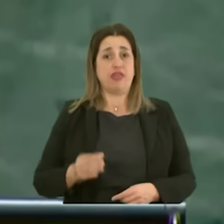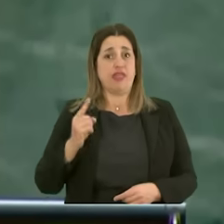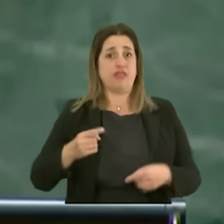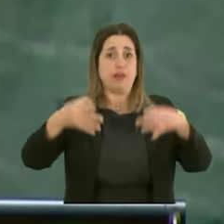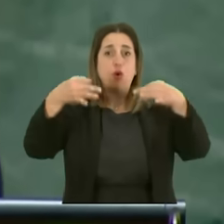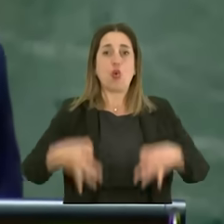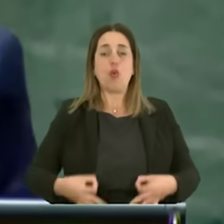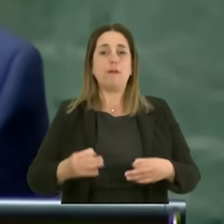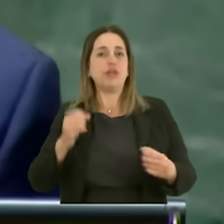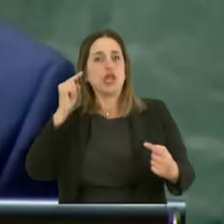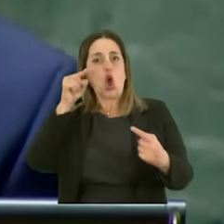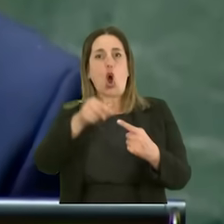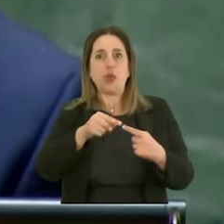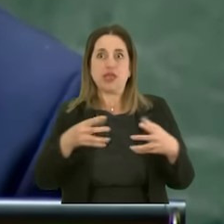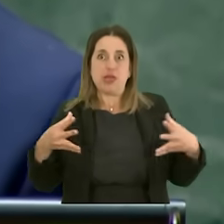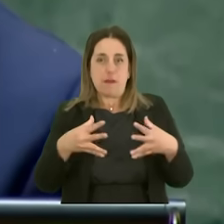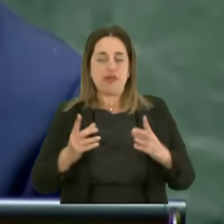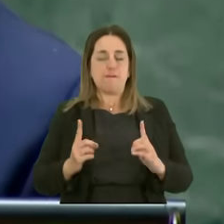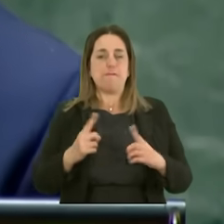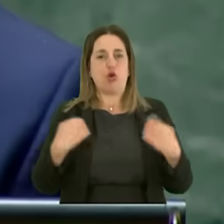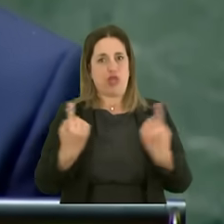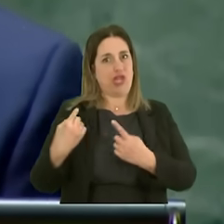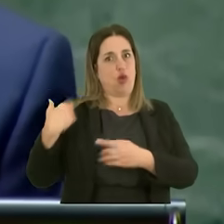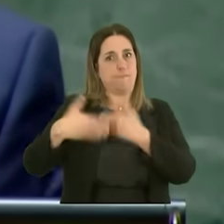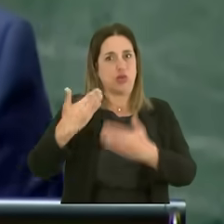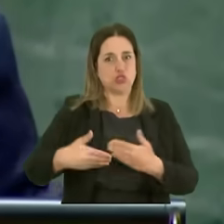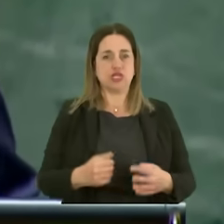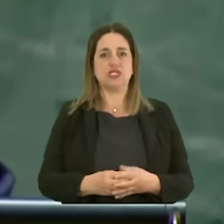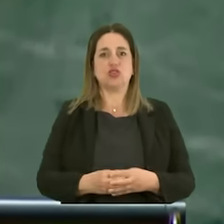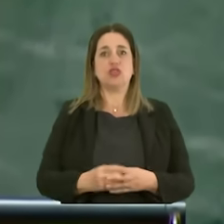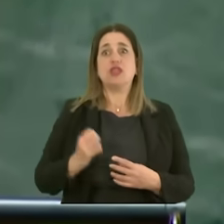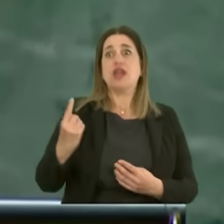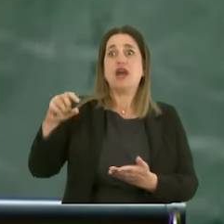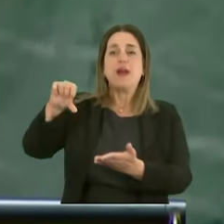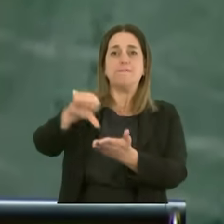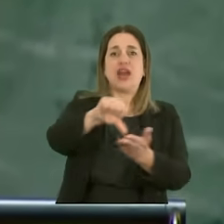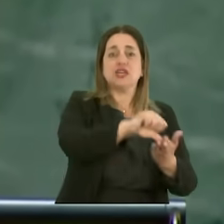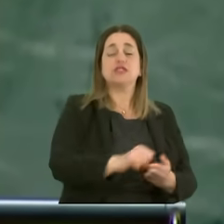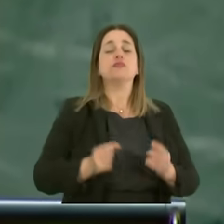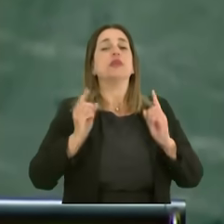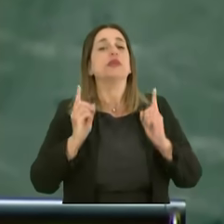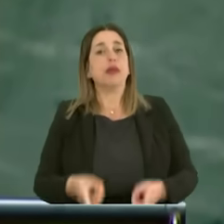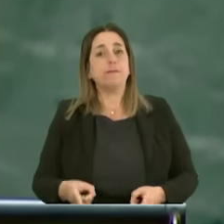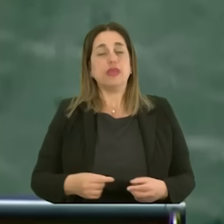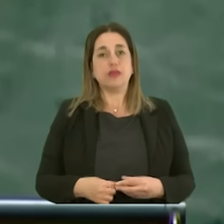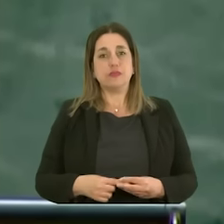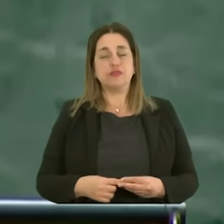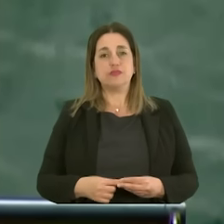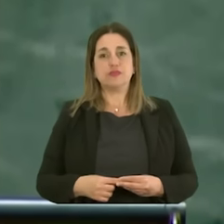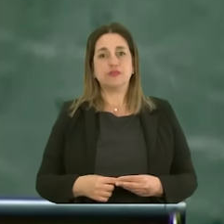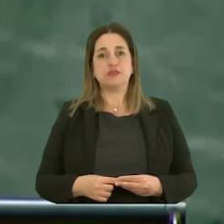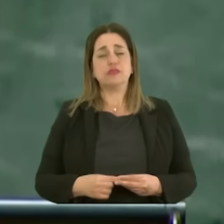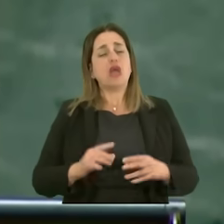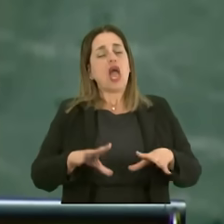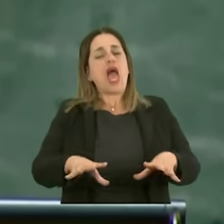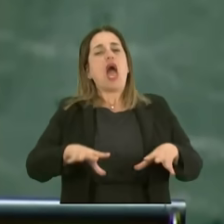cumplir los objetivos internos de mejora de los procesos de cada país y al mismo tiempo